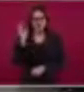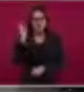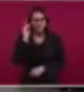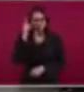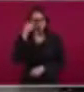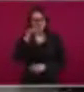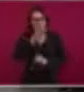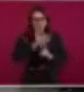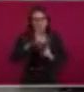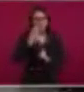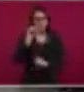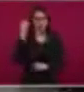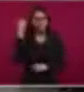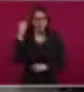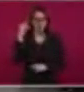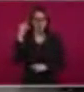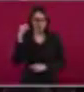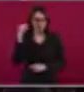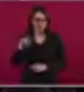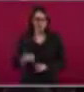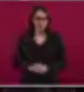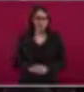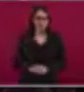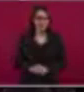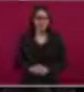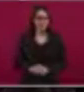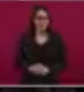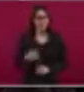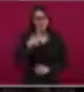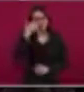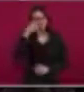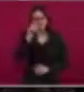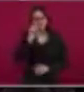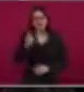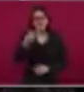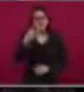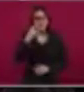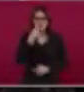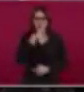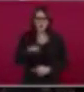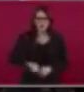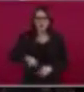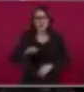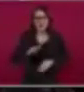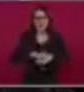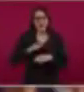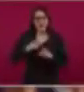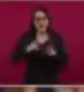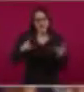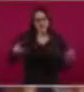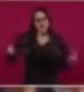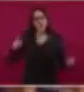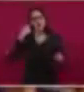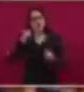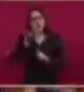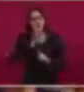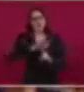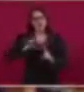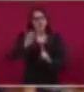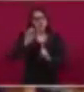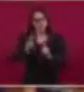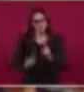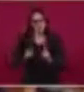presidente de Pinotepa Nacional. Sabemos de su interés en desarrollar la zona sur-sureste del país, con todos los